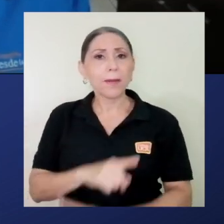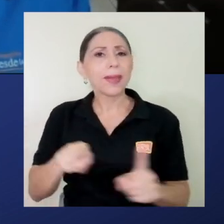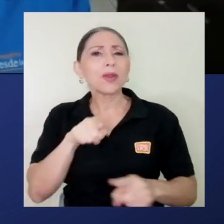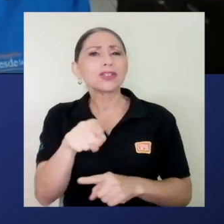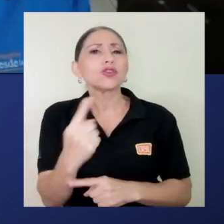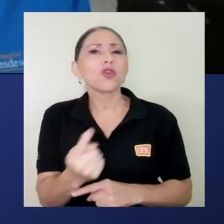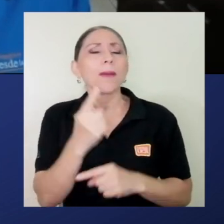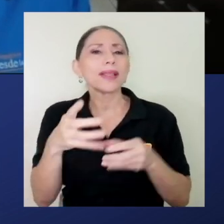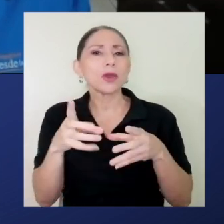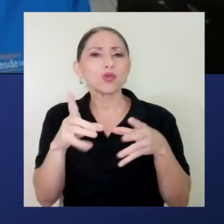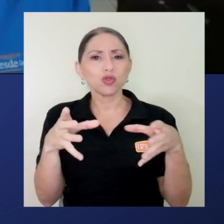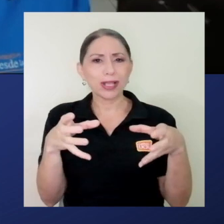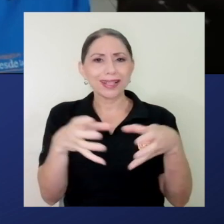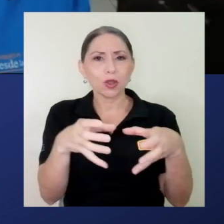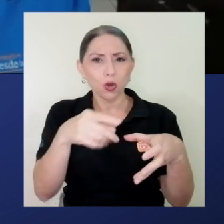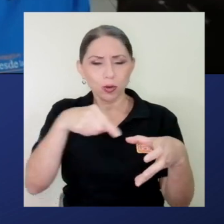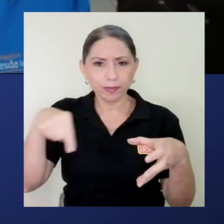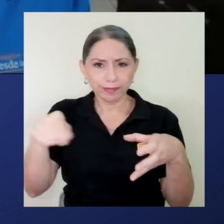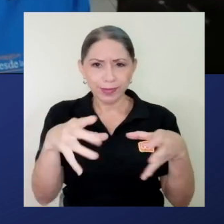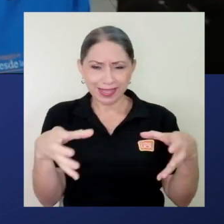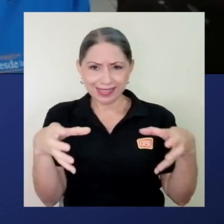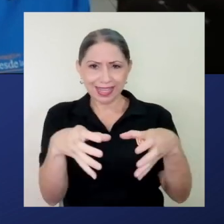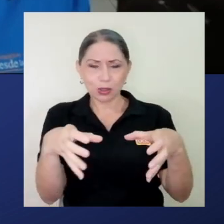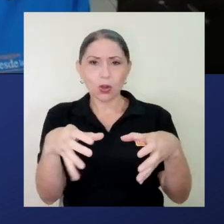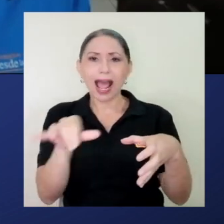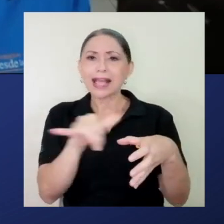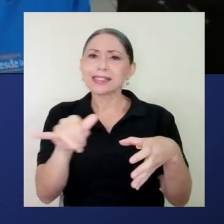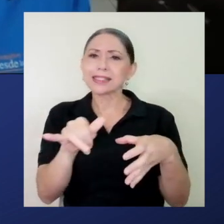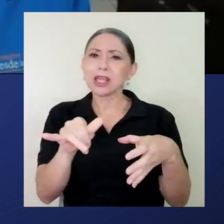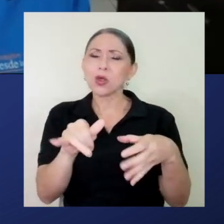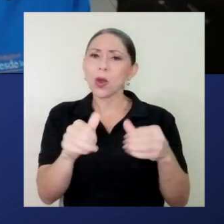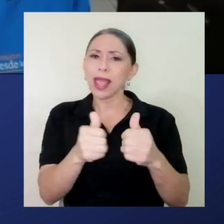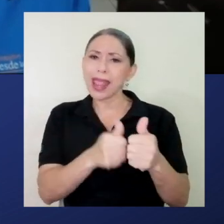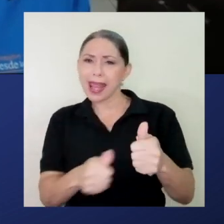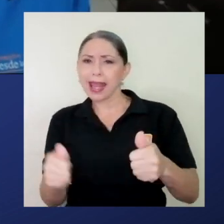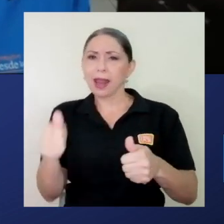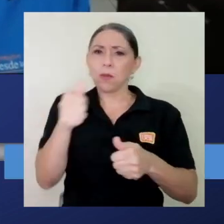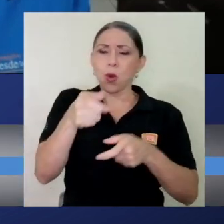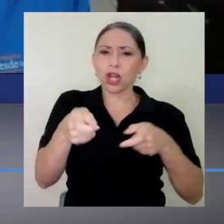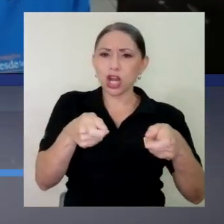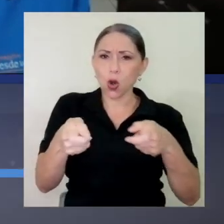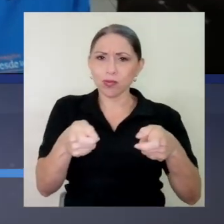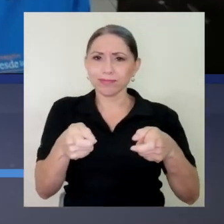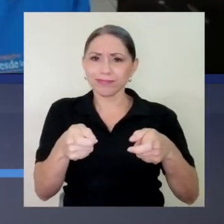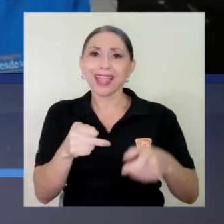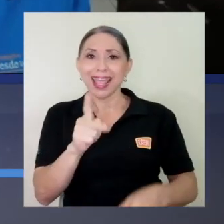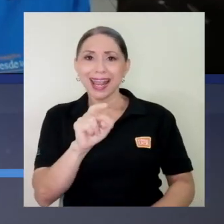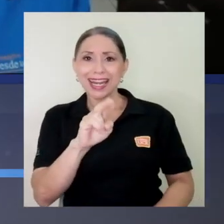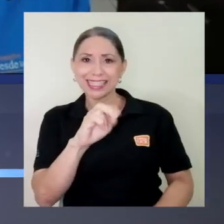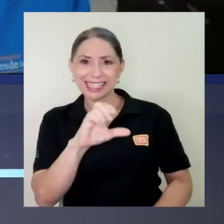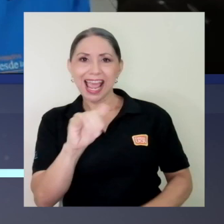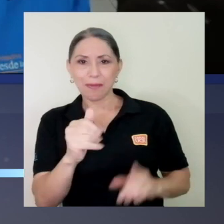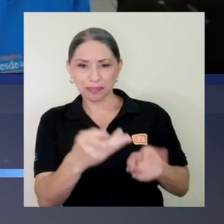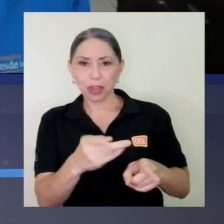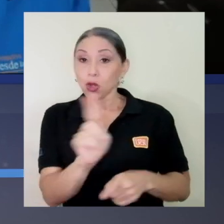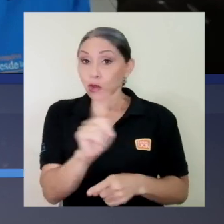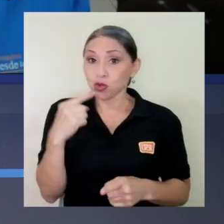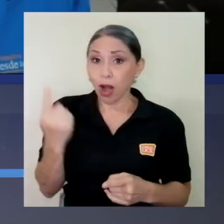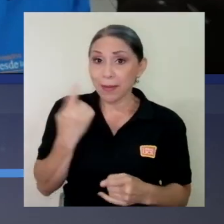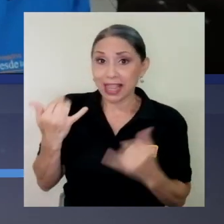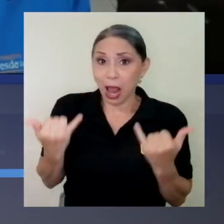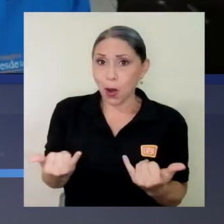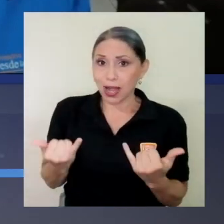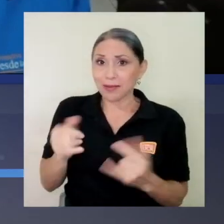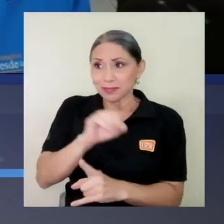es solo un sector que sin duda ha sido hegemónico, Cristian, y no solo en esta